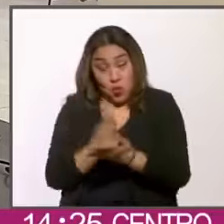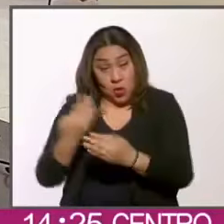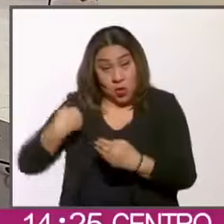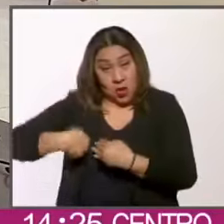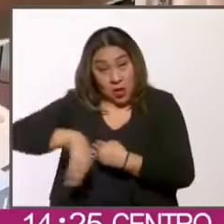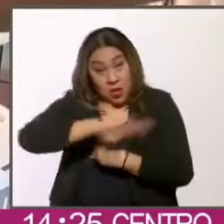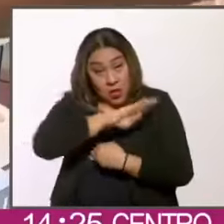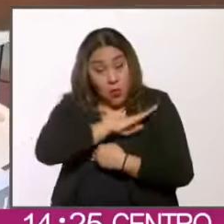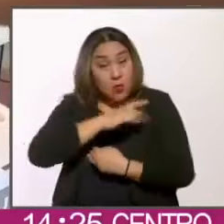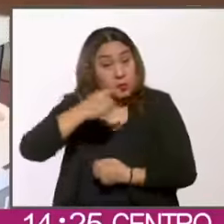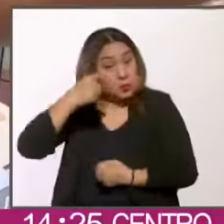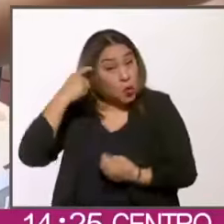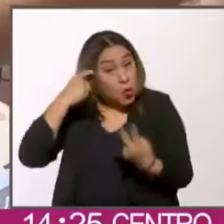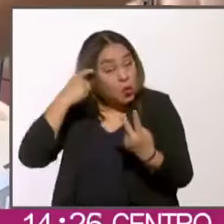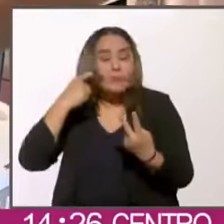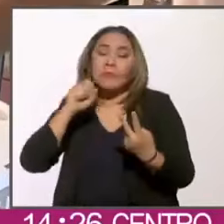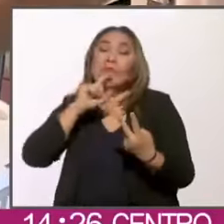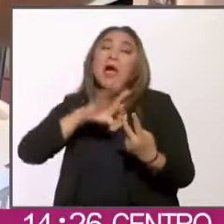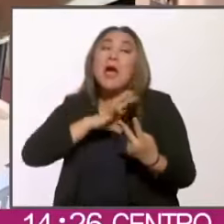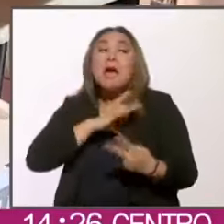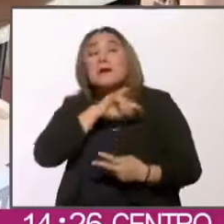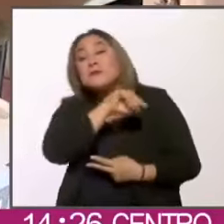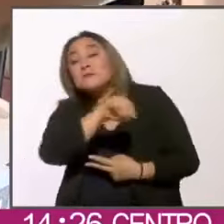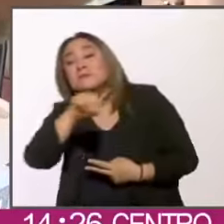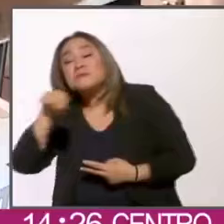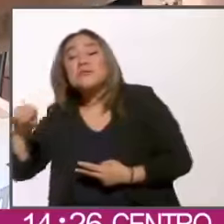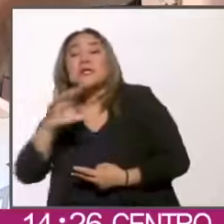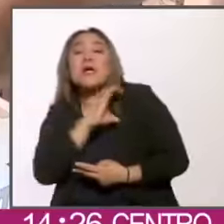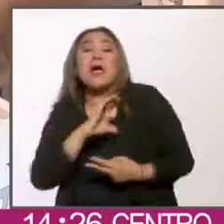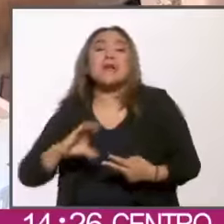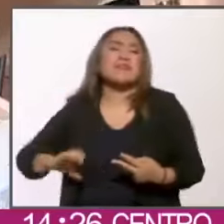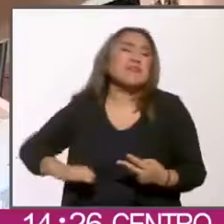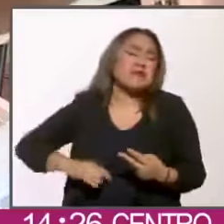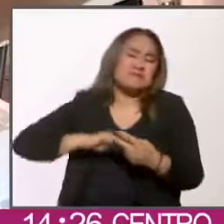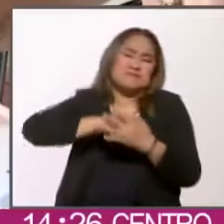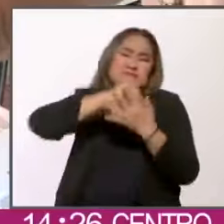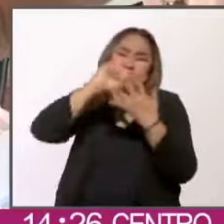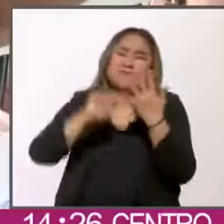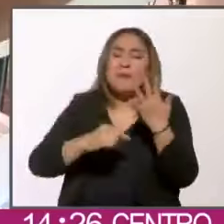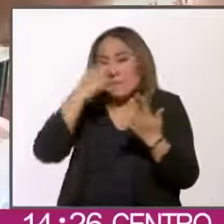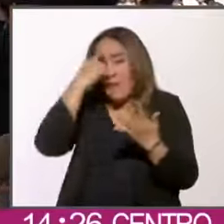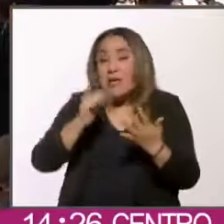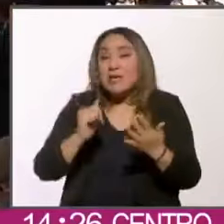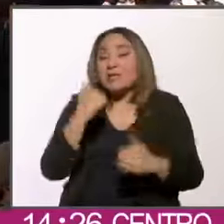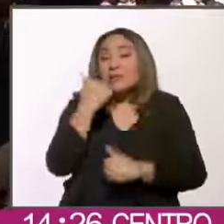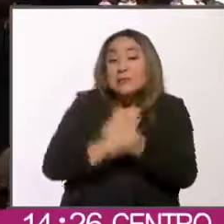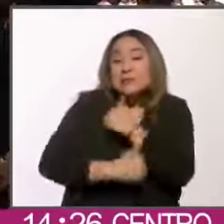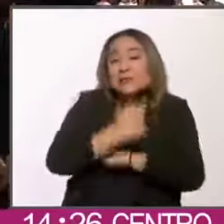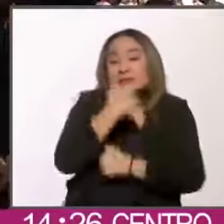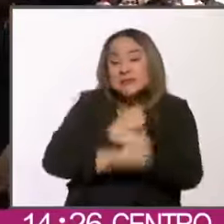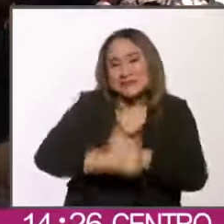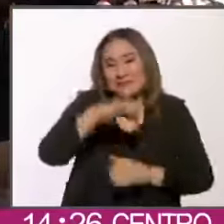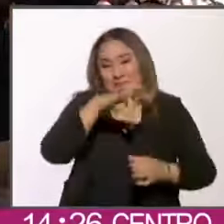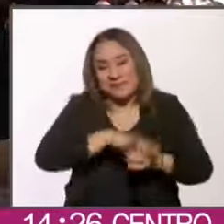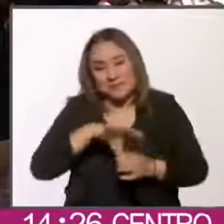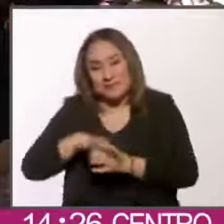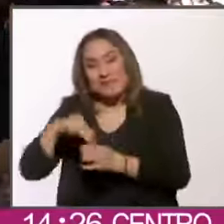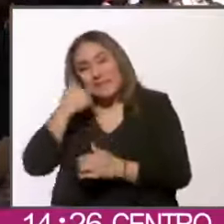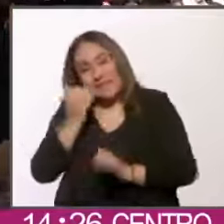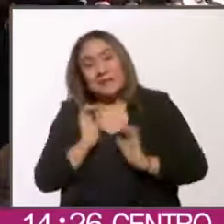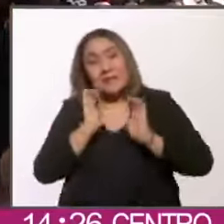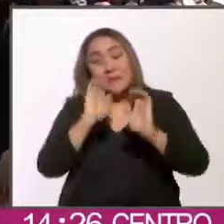sino de todos los aspirantes a ocupar los 20.000 y tantos puestos de elección popular. Y a partir de